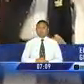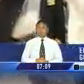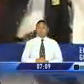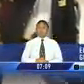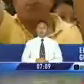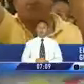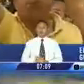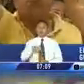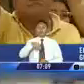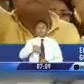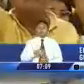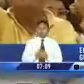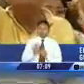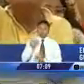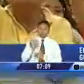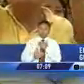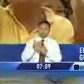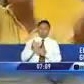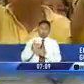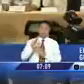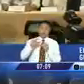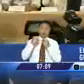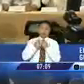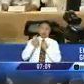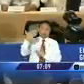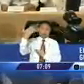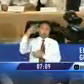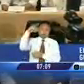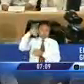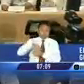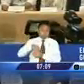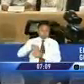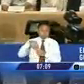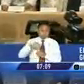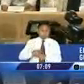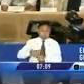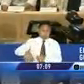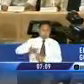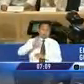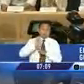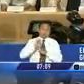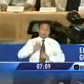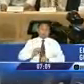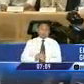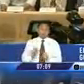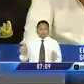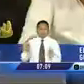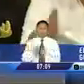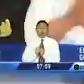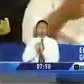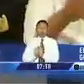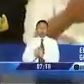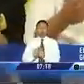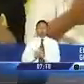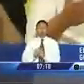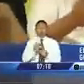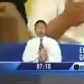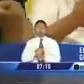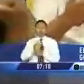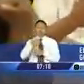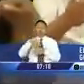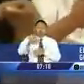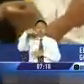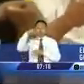En el marco de los procesos internos que los movimientos políticos están realizando a nivel nacional con acompañamiento del Consejo Nacional